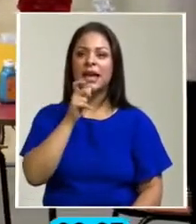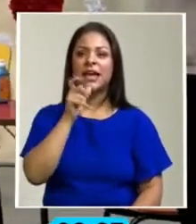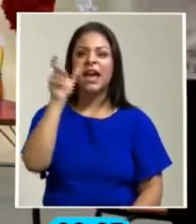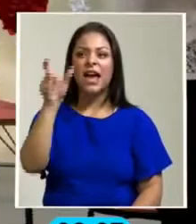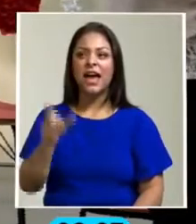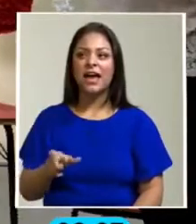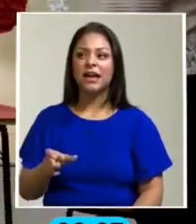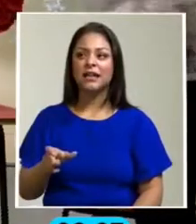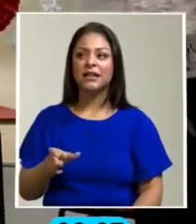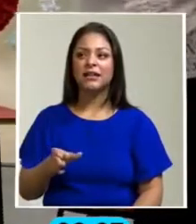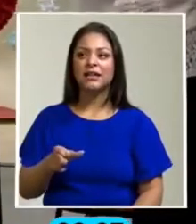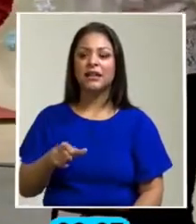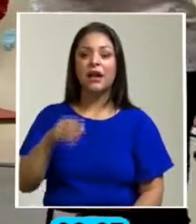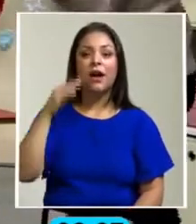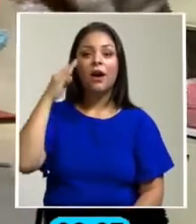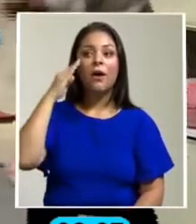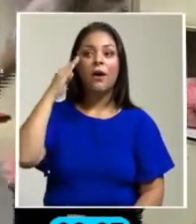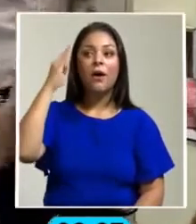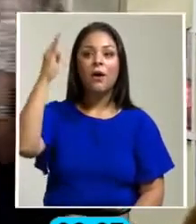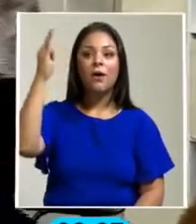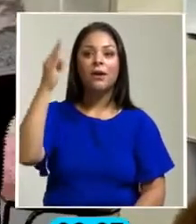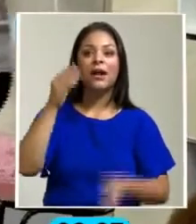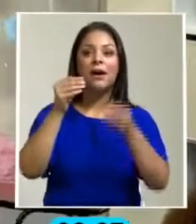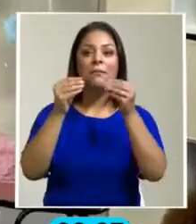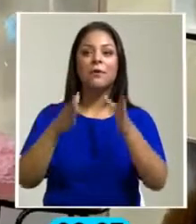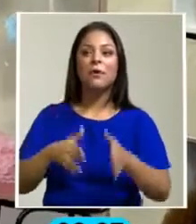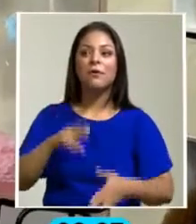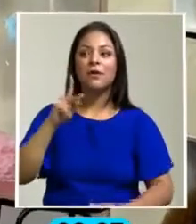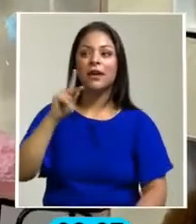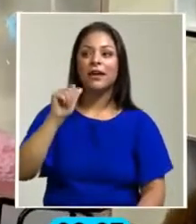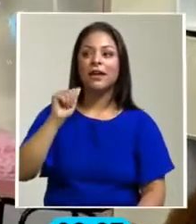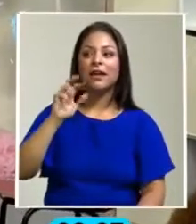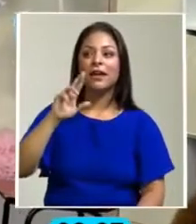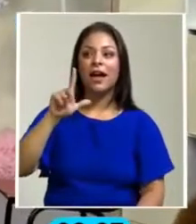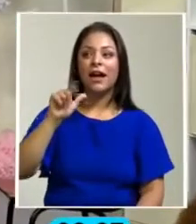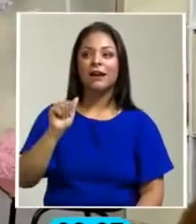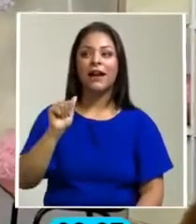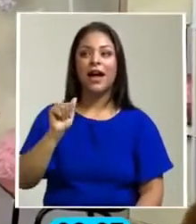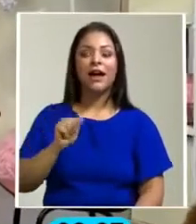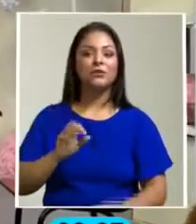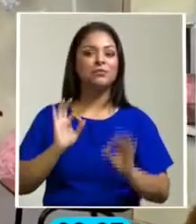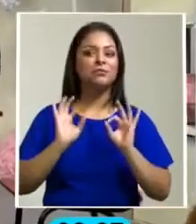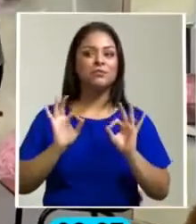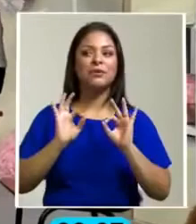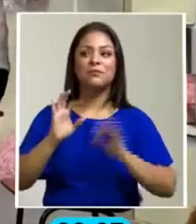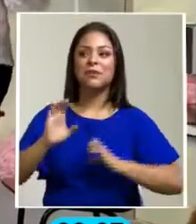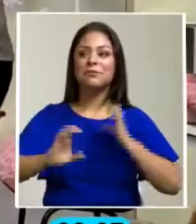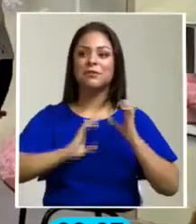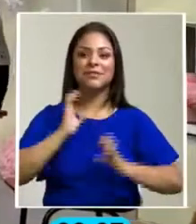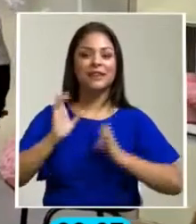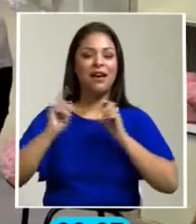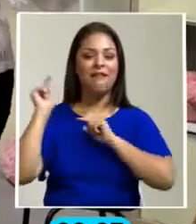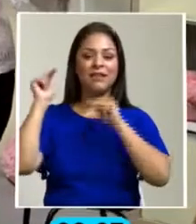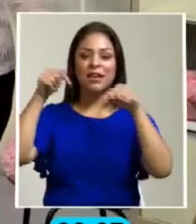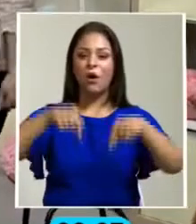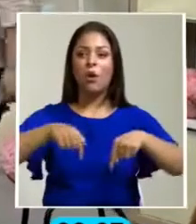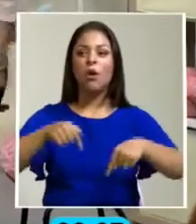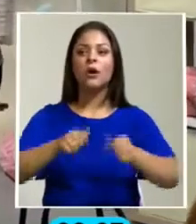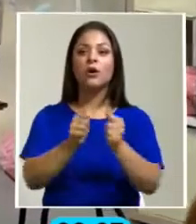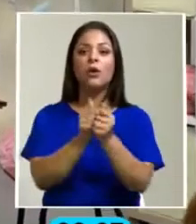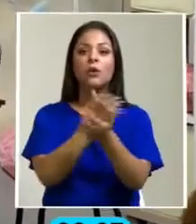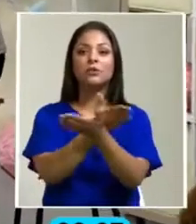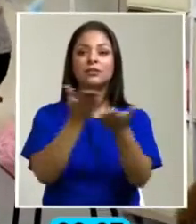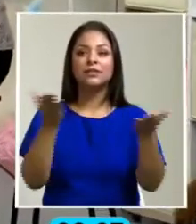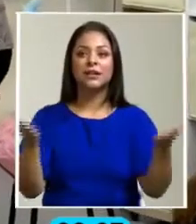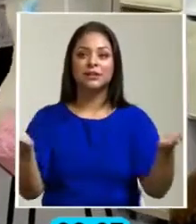¡Hola! ¡Ah! ¡Hola, niña Carla! Hola, ¿cómo te va? ¿Cómo estás? Súper bien, súper emocionada de estar aquí hoy con todos ustedes, niños y niñas. ¡Qué es esta